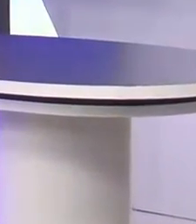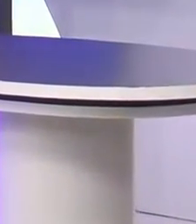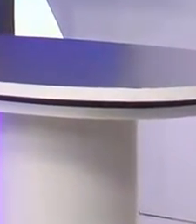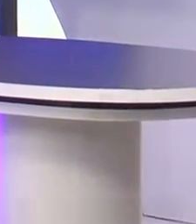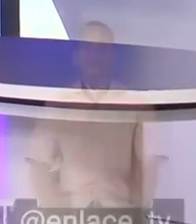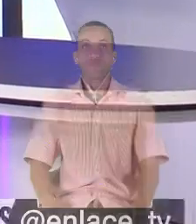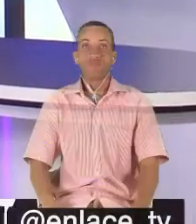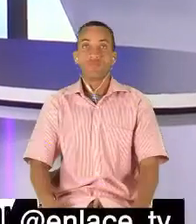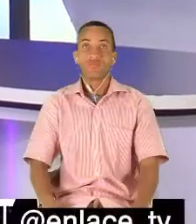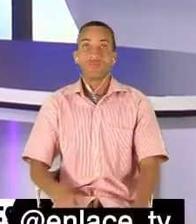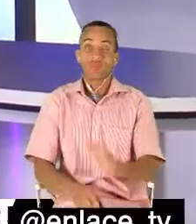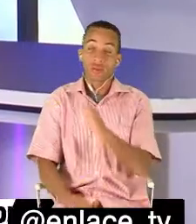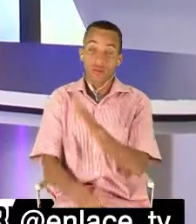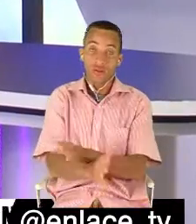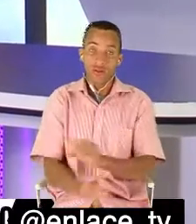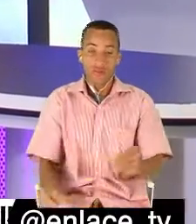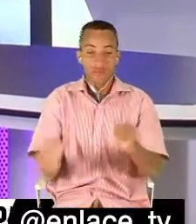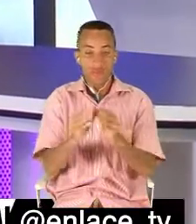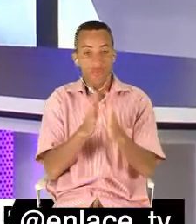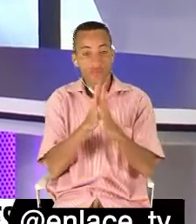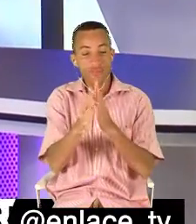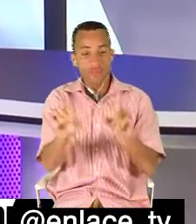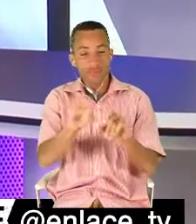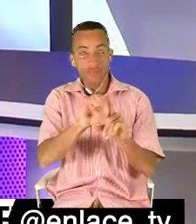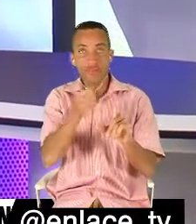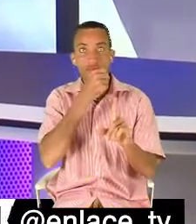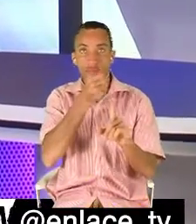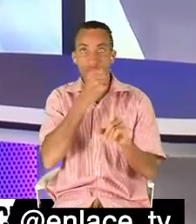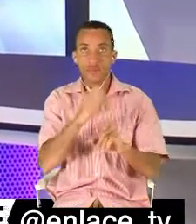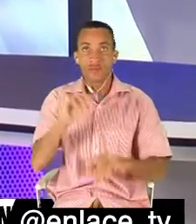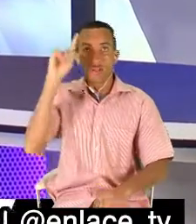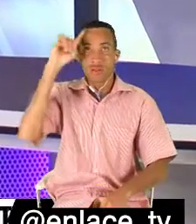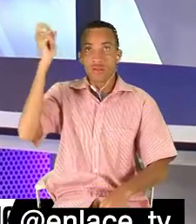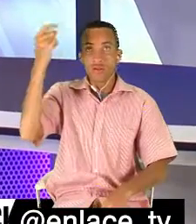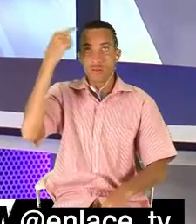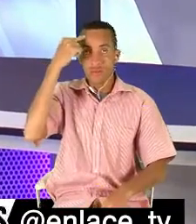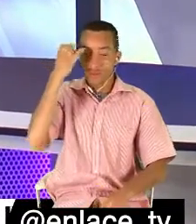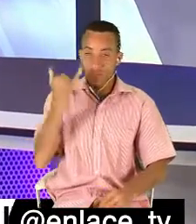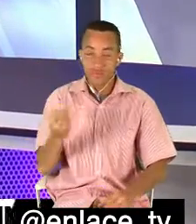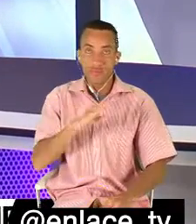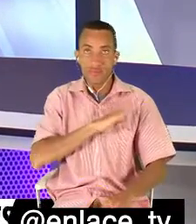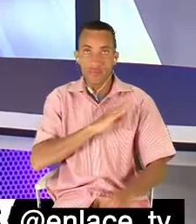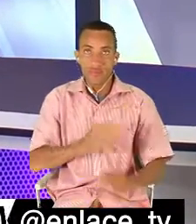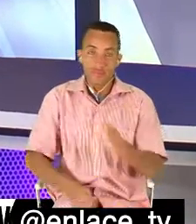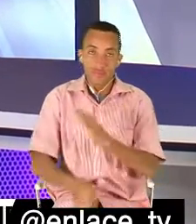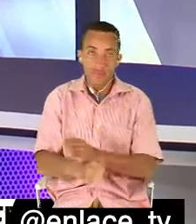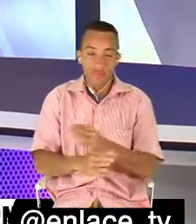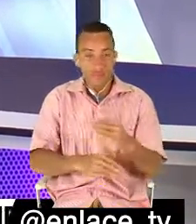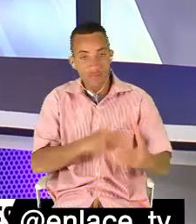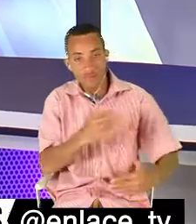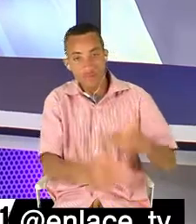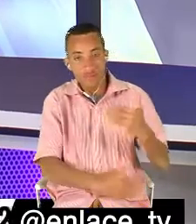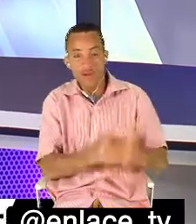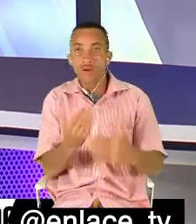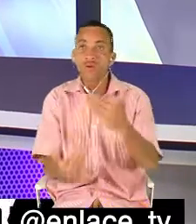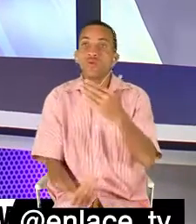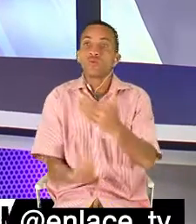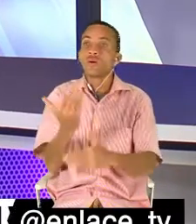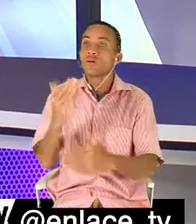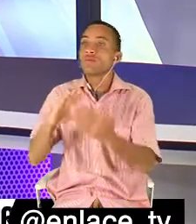Continuamos con más información en Enlace Noticias y les contamos que el gobierno municipal avanza en el proceso de consolidación de las nuevas juntas de